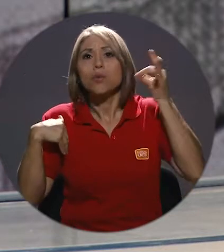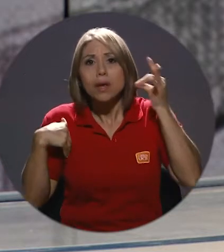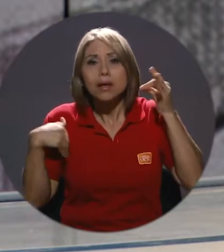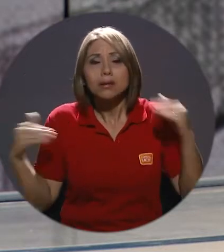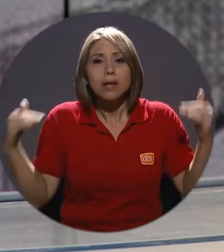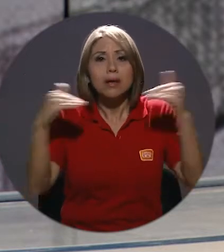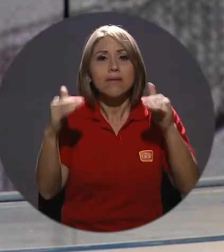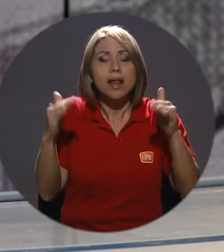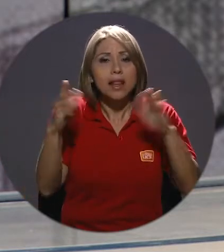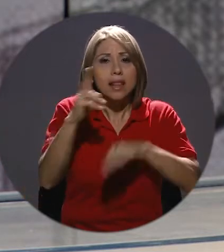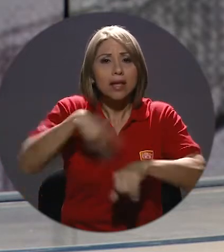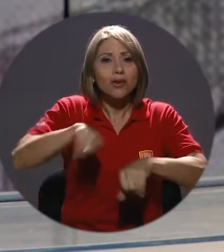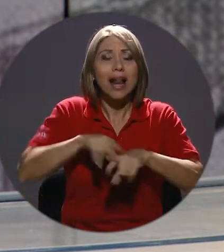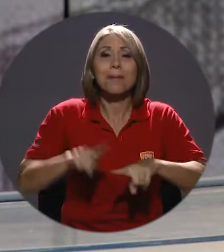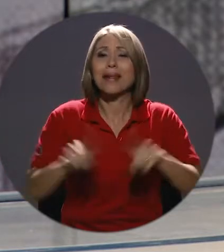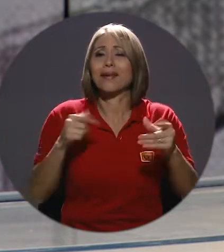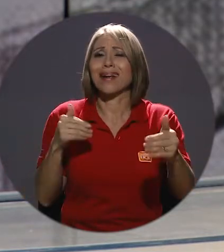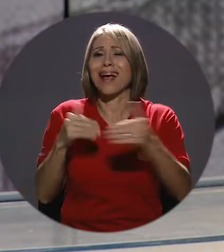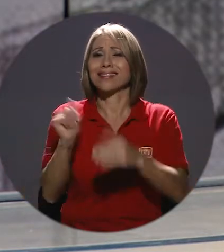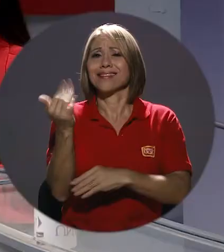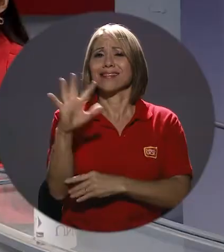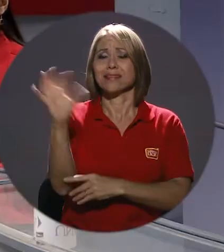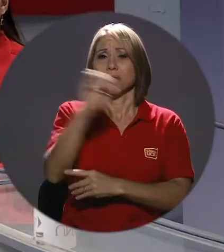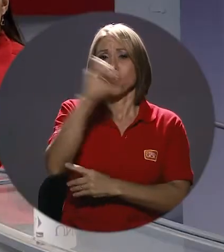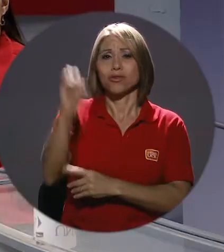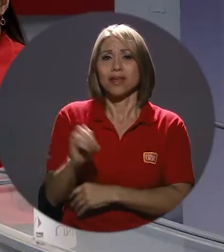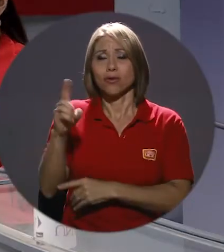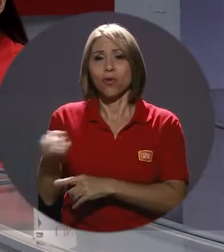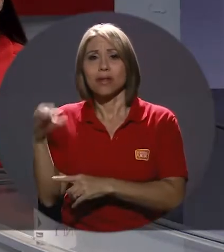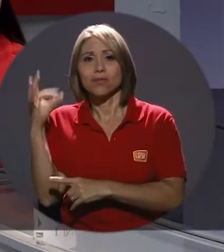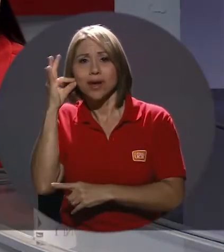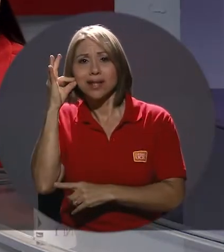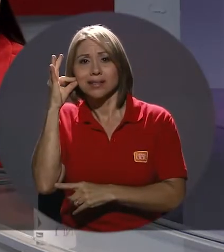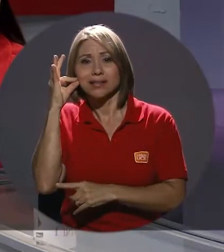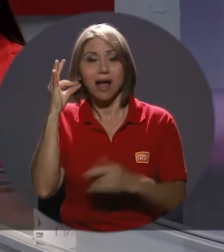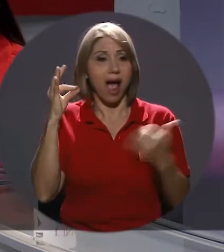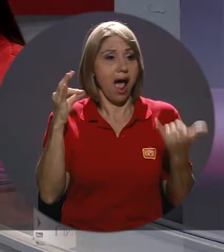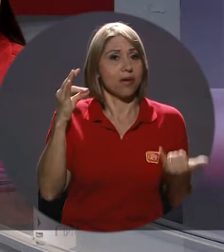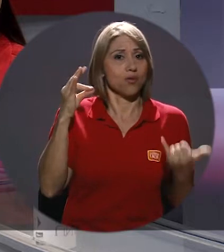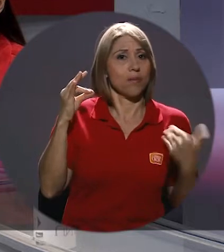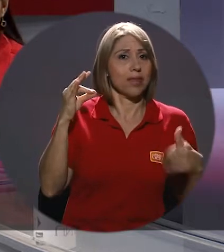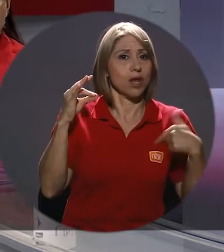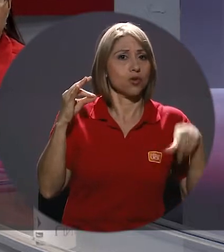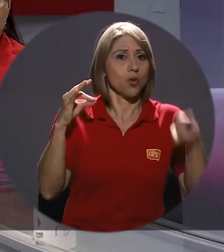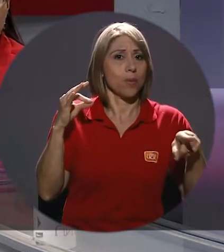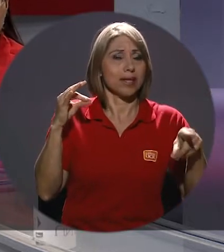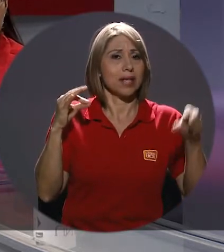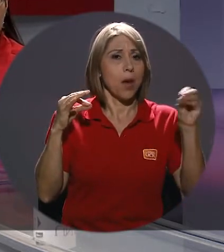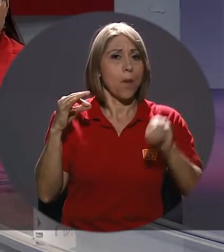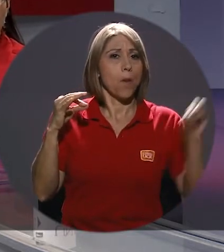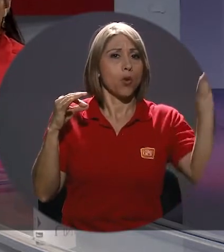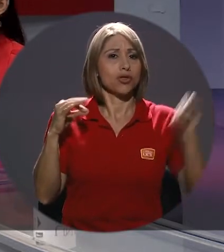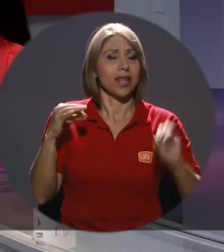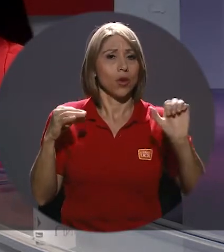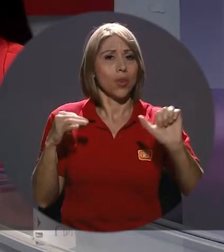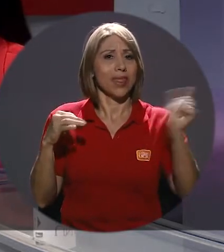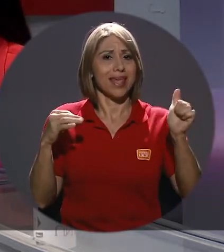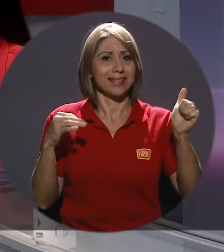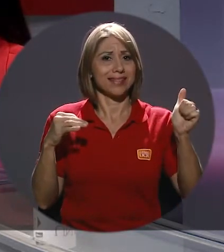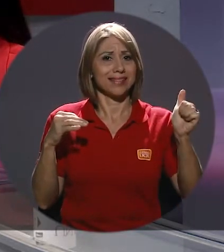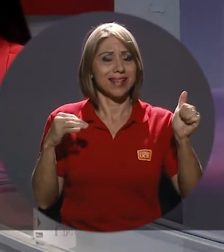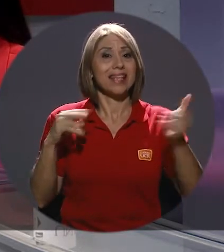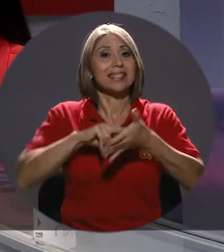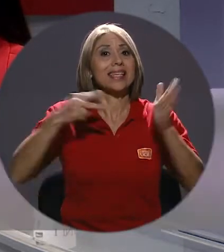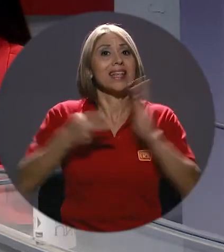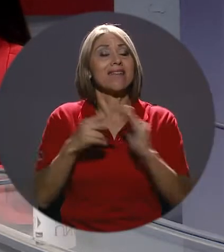nacional, casi el 15% tiene una tasa de desempleo las mujeres, mientras que los hombres actualmente tienen una tasa del 10%, o sea, una brecha de casi